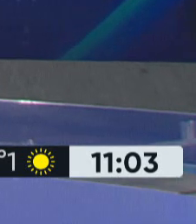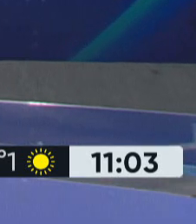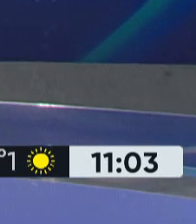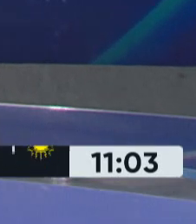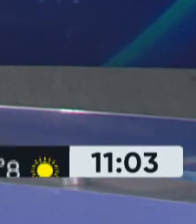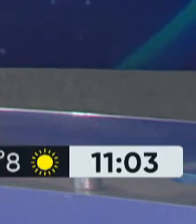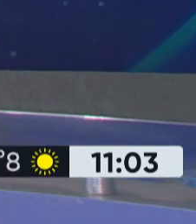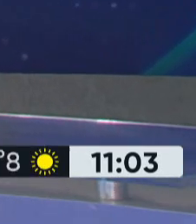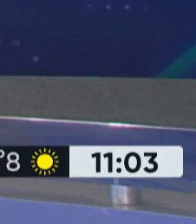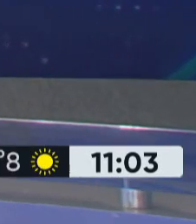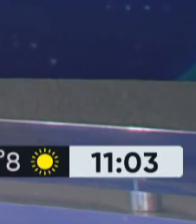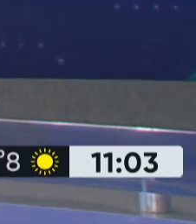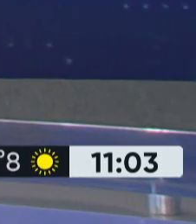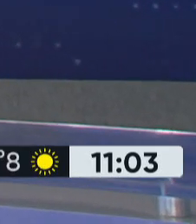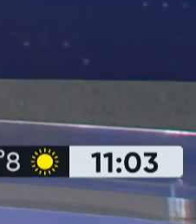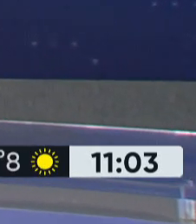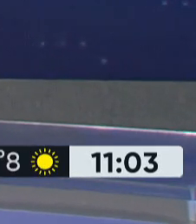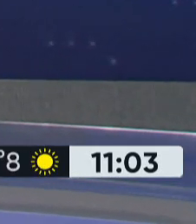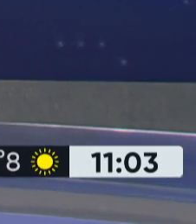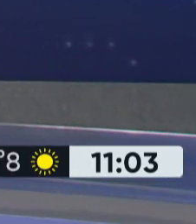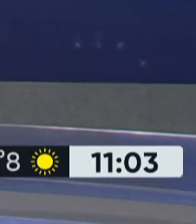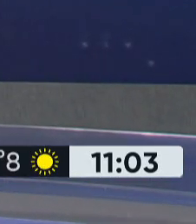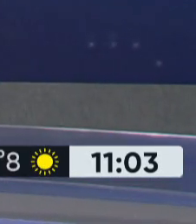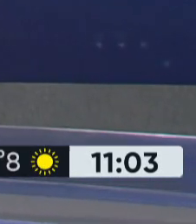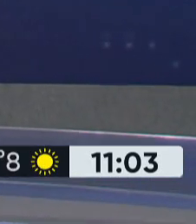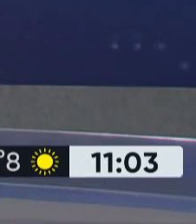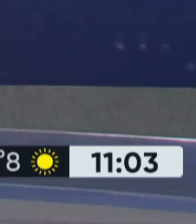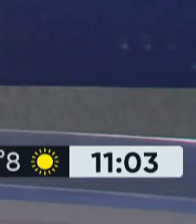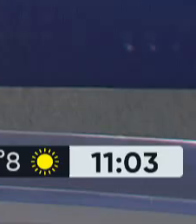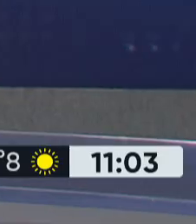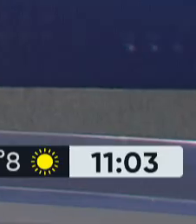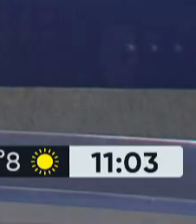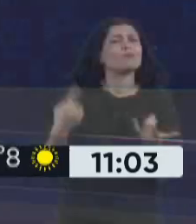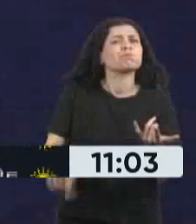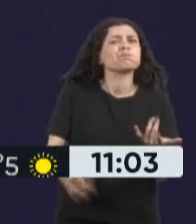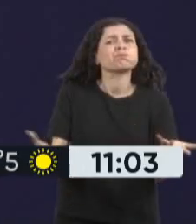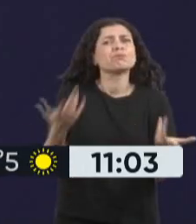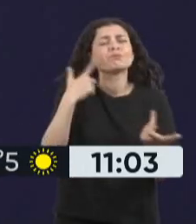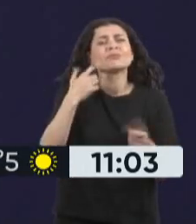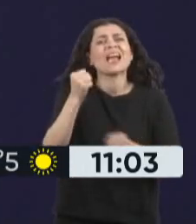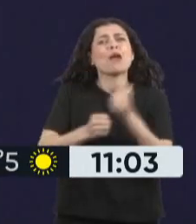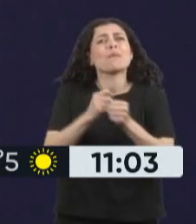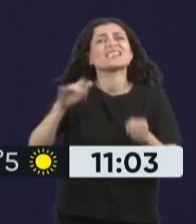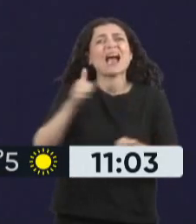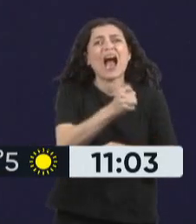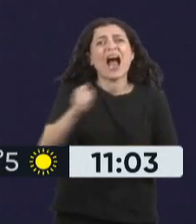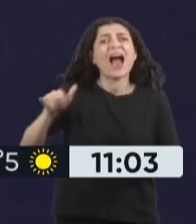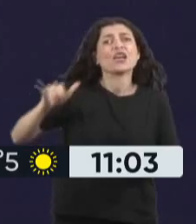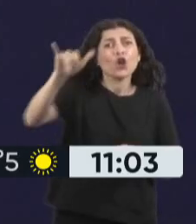¿Cómo están? Bienvenidos, muy buenos días. Nos vamos en vivo a Casa de Gobierno, escuchamos al vocero presidencial. Que en Aerolíneas Argentinas se han